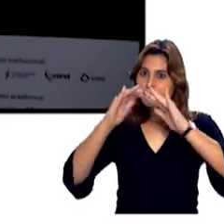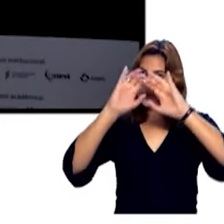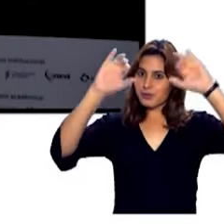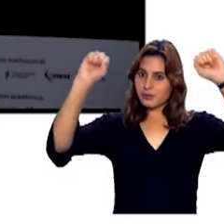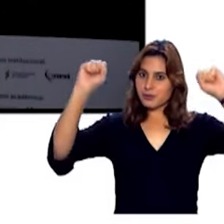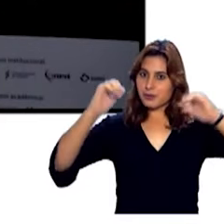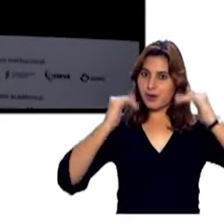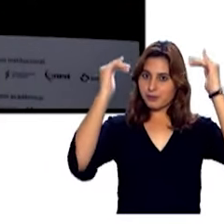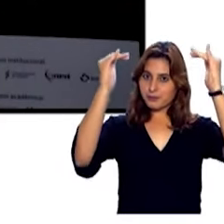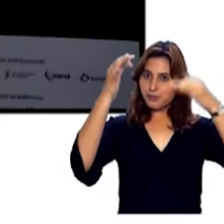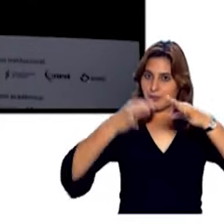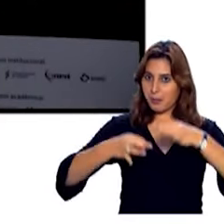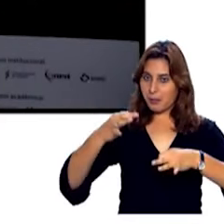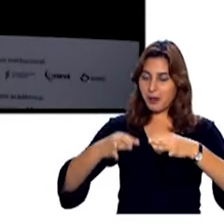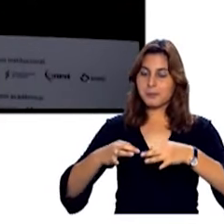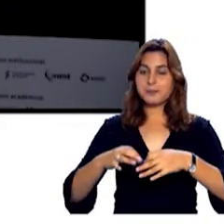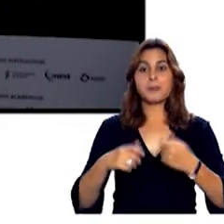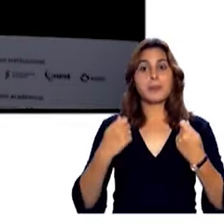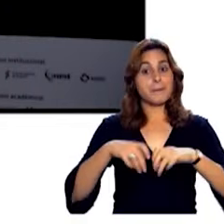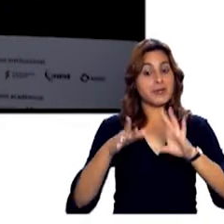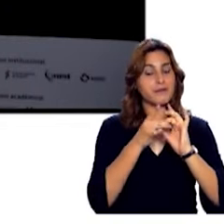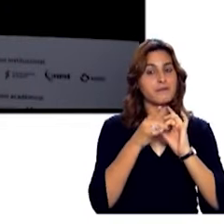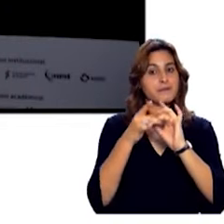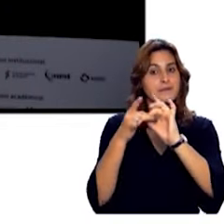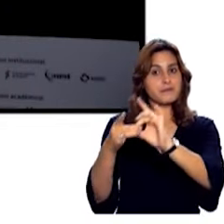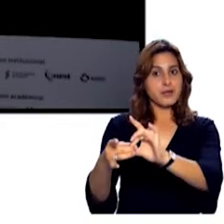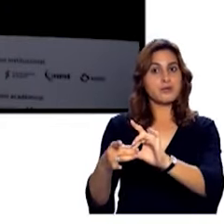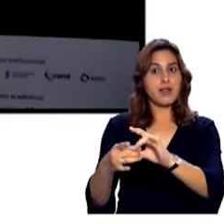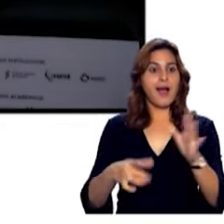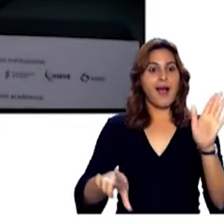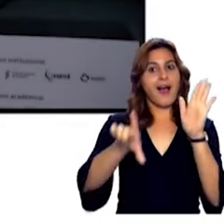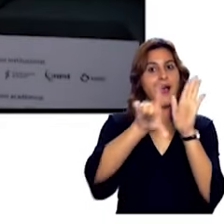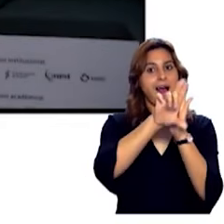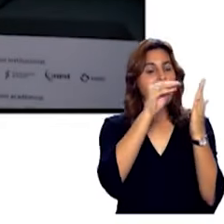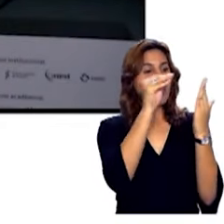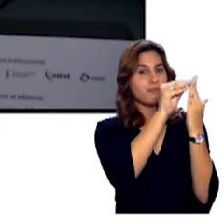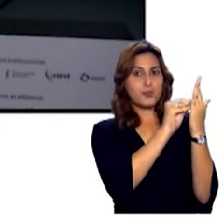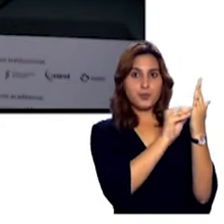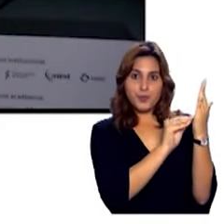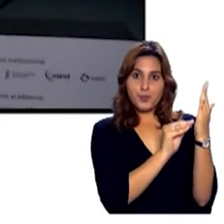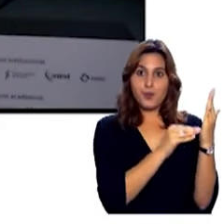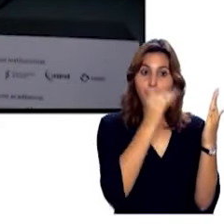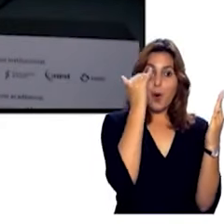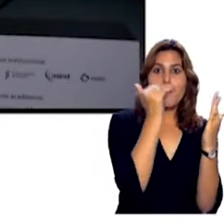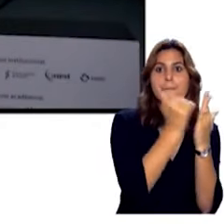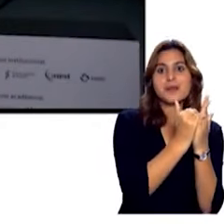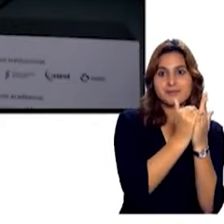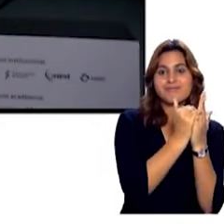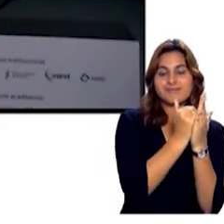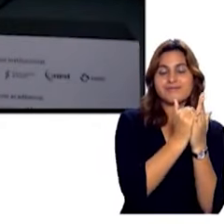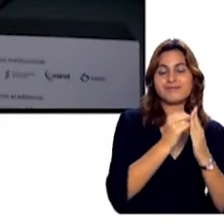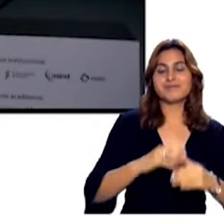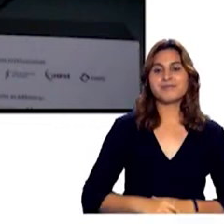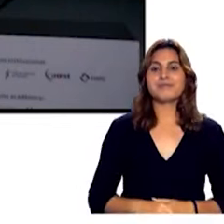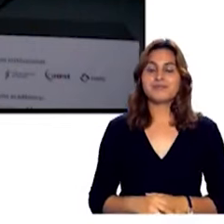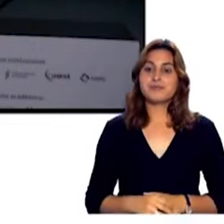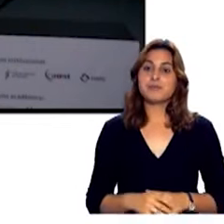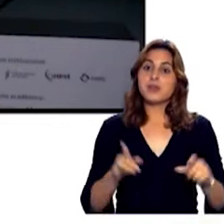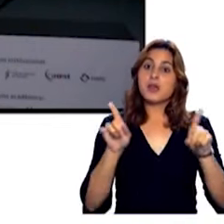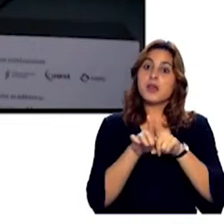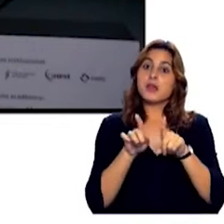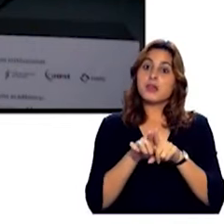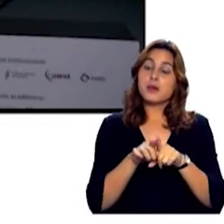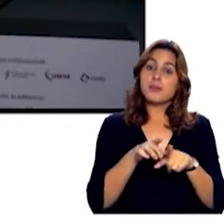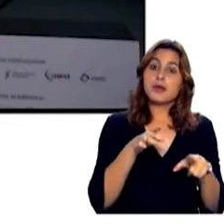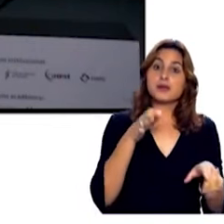de vincularse por los precedentes de la propia jurisdicción Y de Una vinculación vertical que es la que